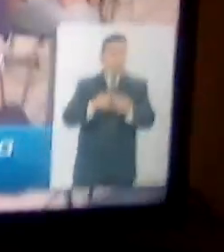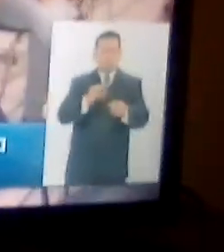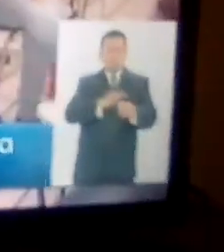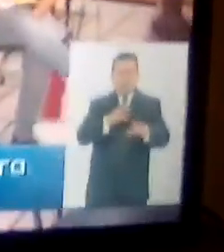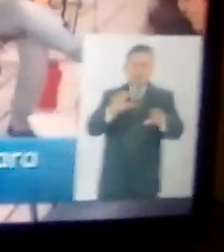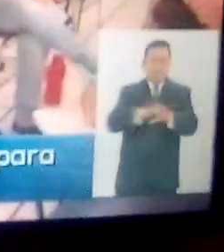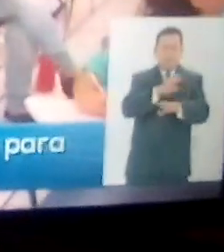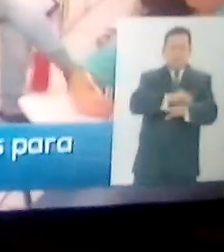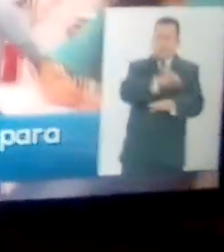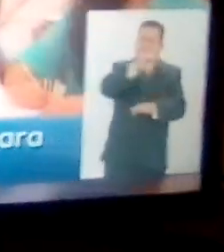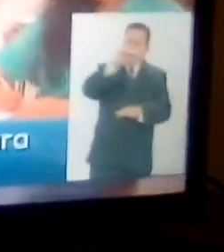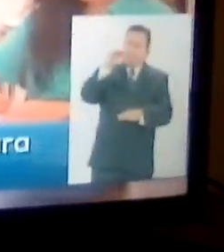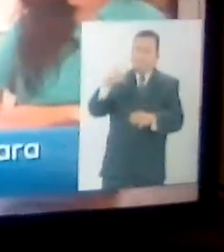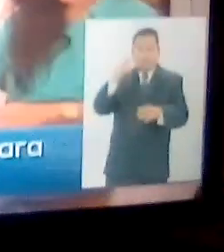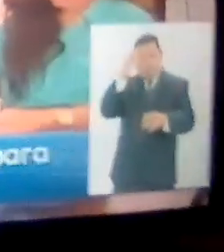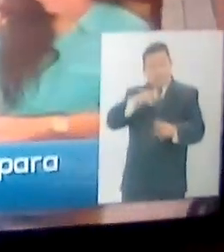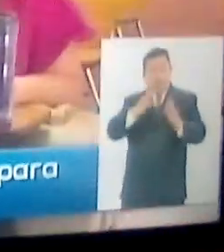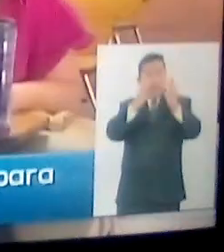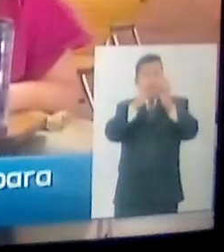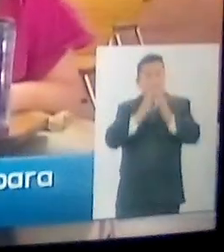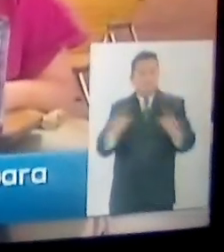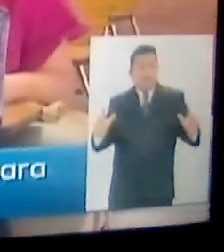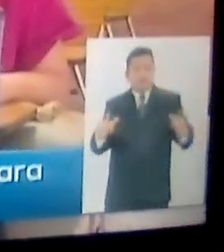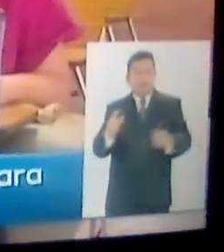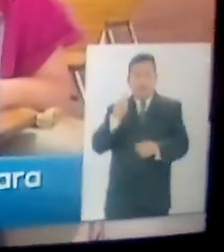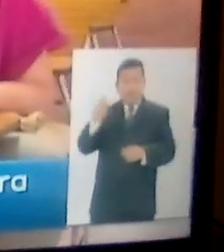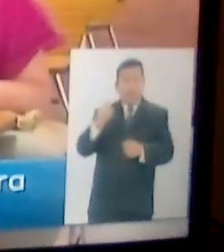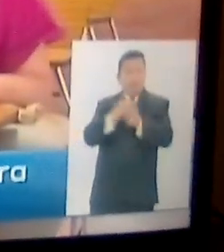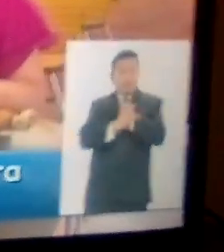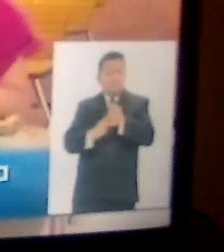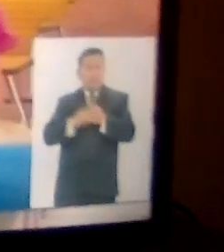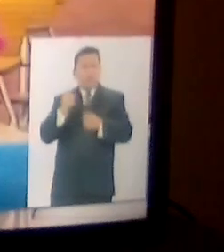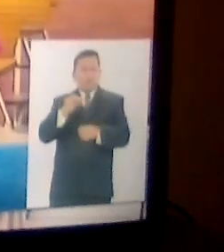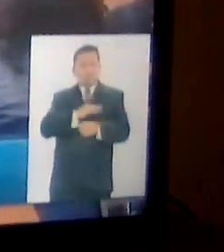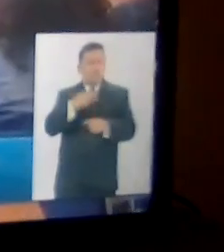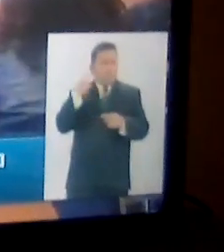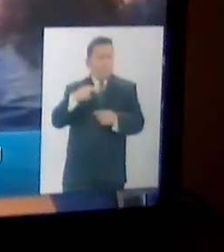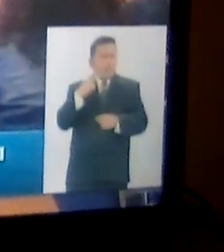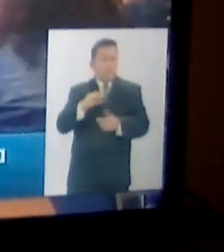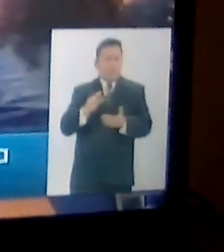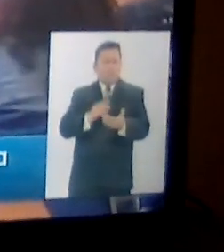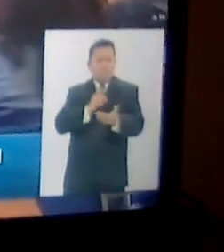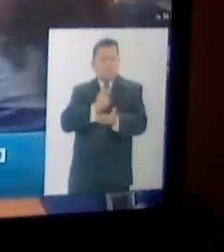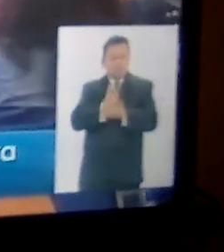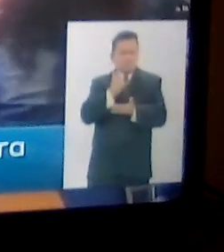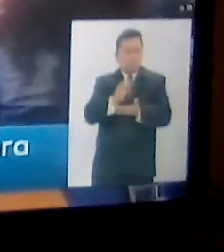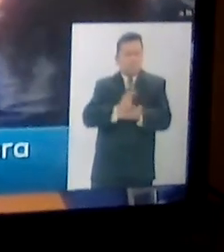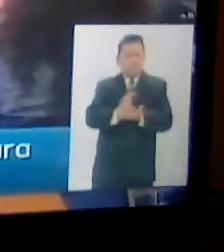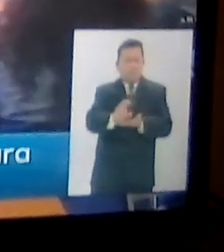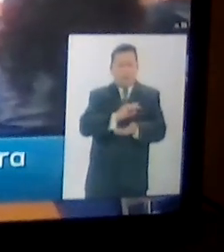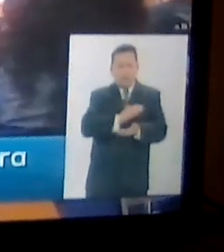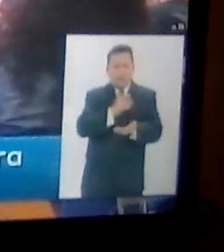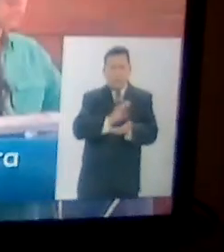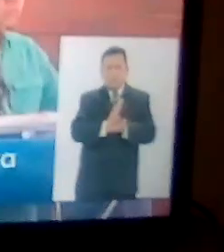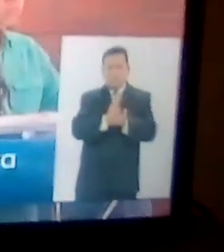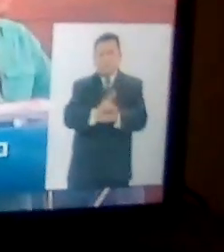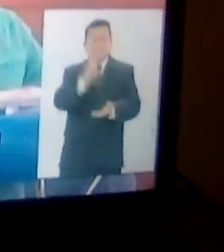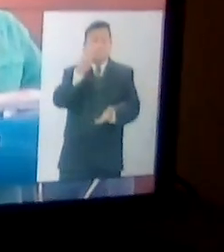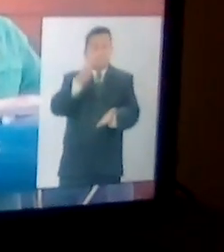sus conocimientos. Francia es uno de los países europeos a donde más llegan veracruzanos becados. Tan solo el año pasado fueron